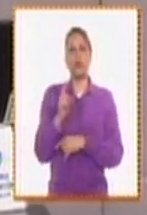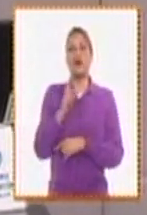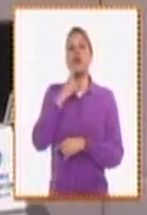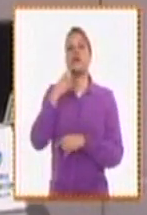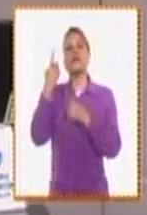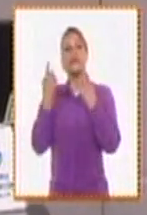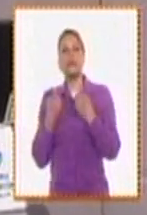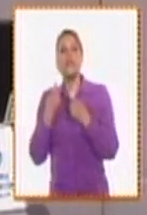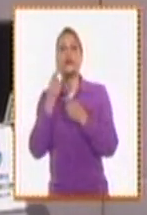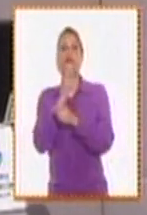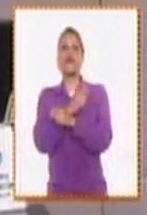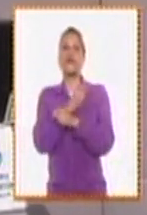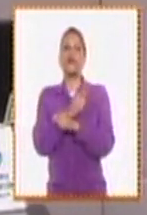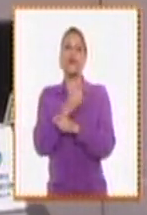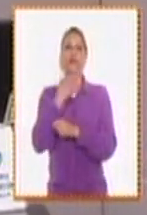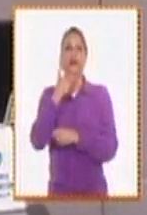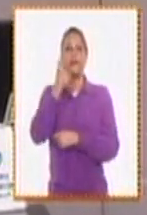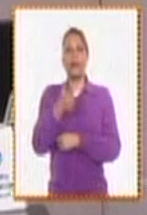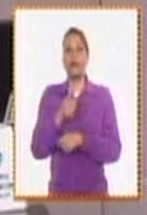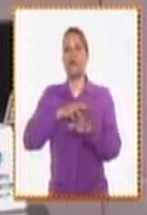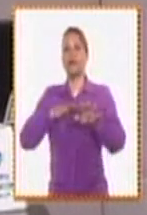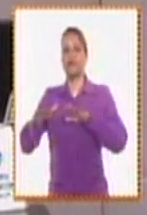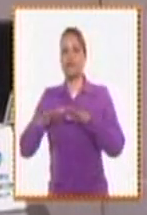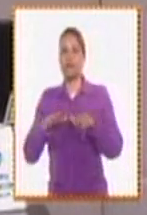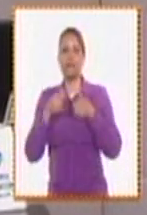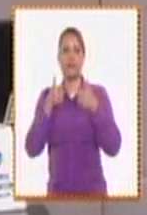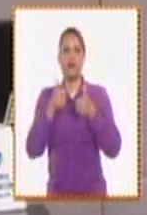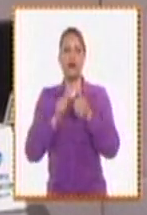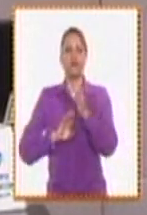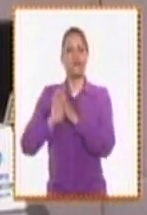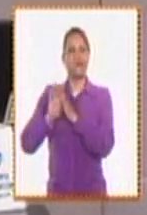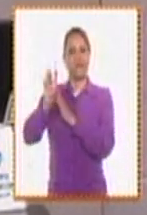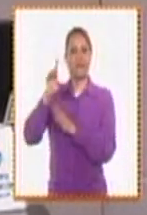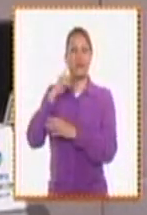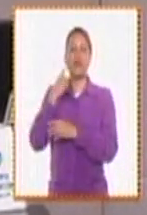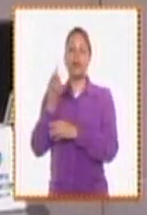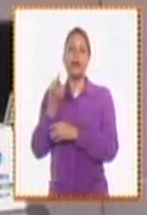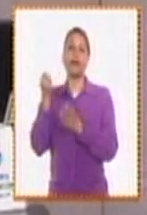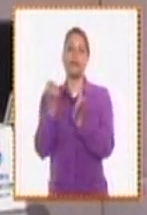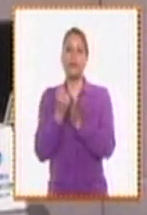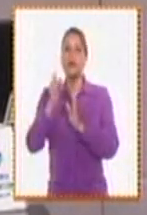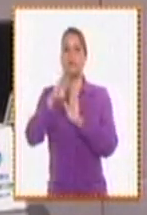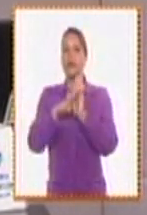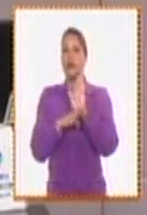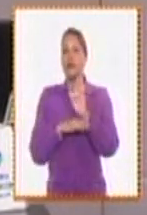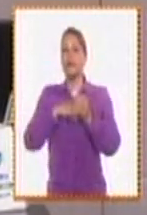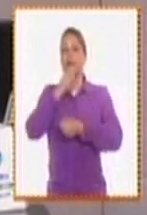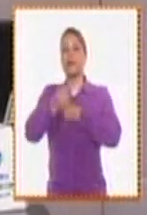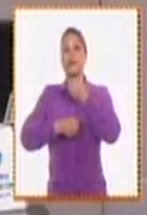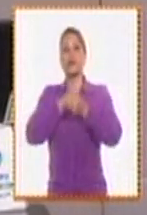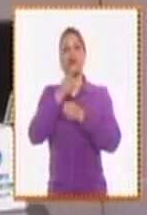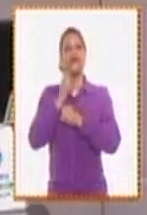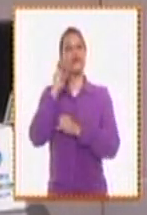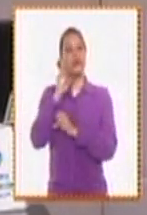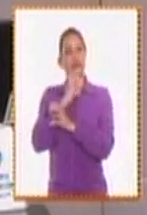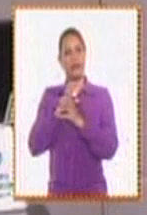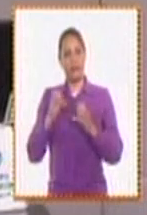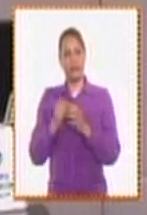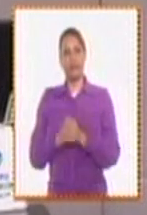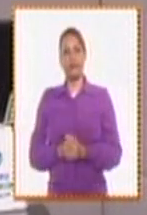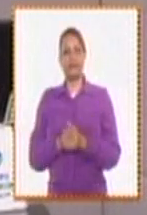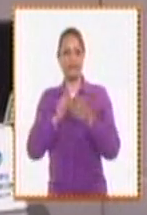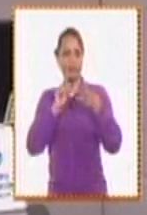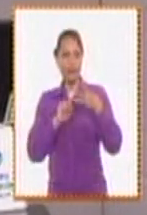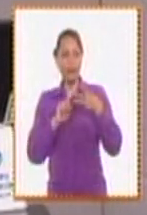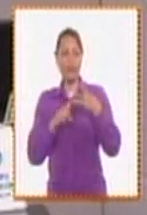docente para cada vez más estar preparado y poder garantizar el tratamiento de este programa, y el uso de la ciencia. Nosotros estamos hablando que todavía nos